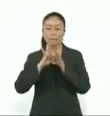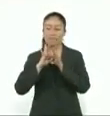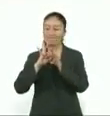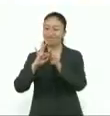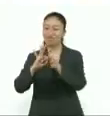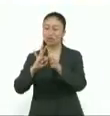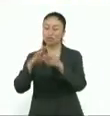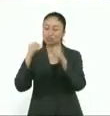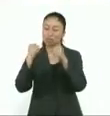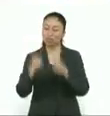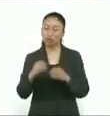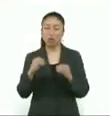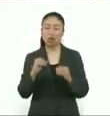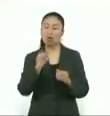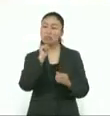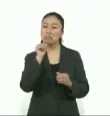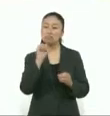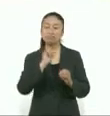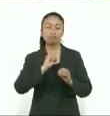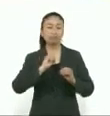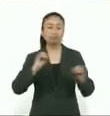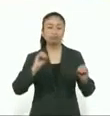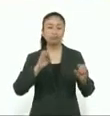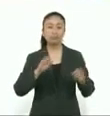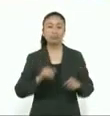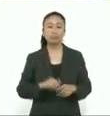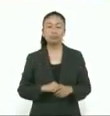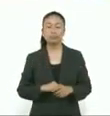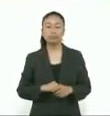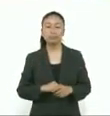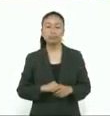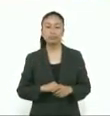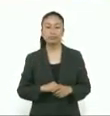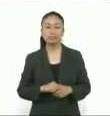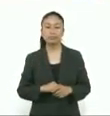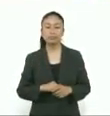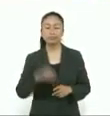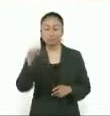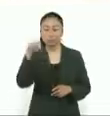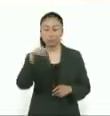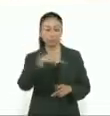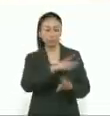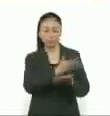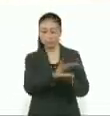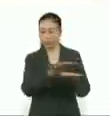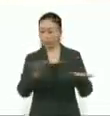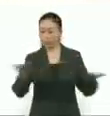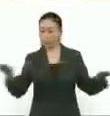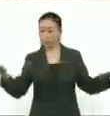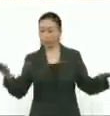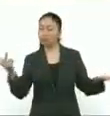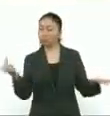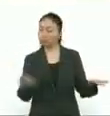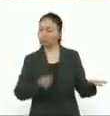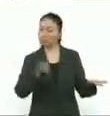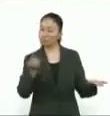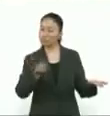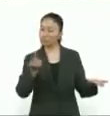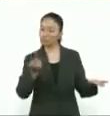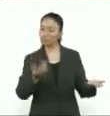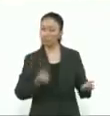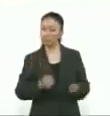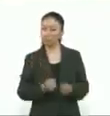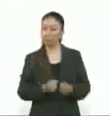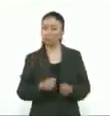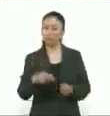da. O díganme ustedes, les quiero pedir a todas las aquí presentes que me digan, ¿cuál es el